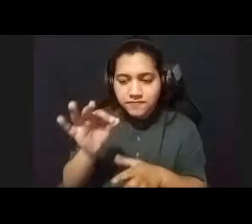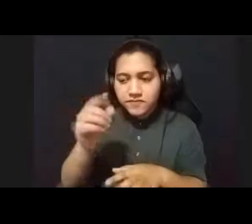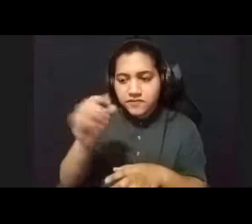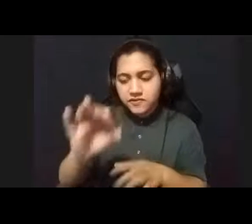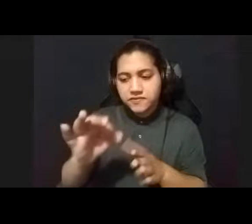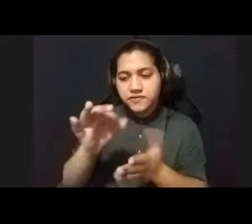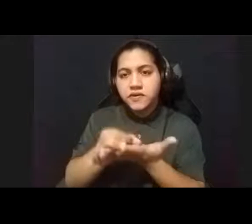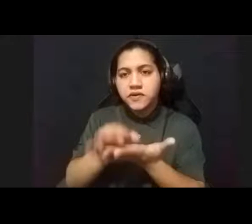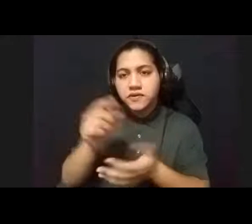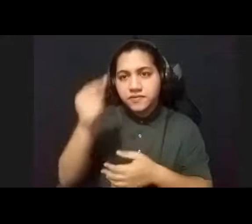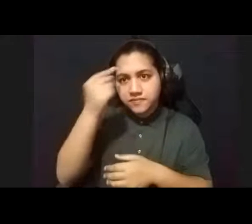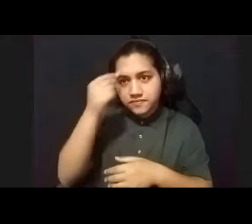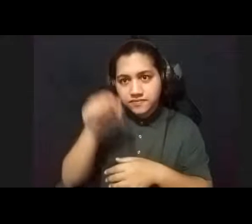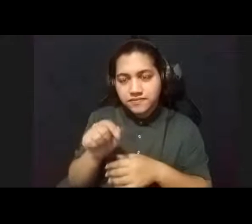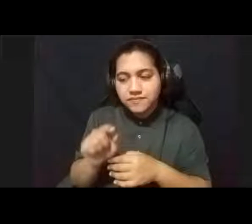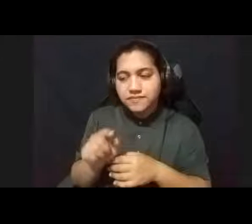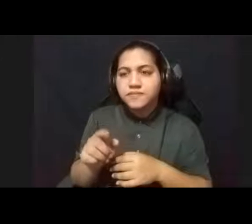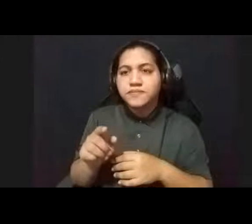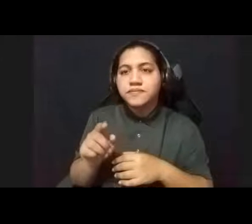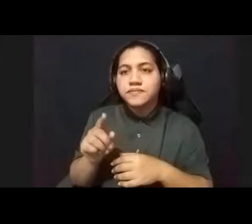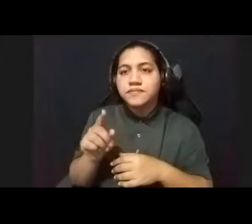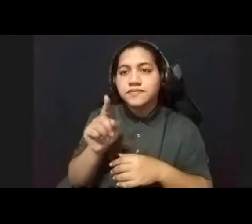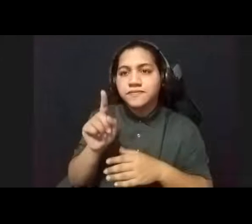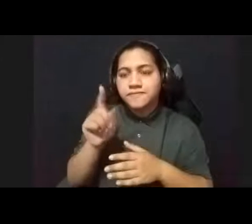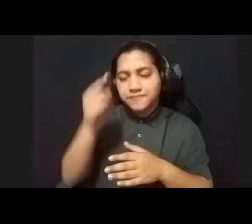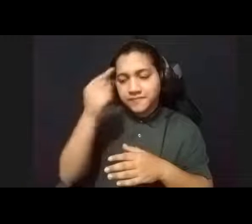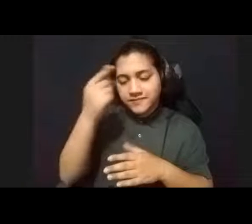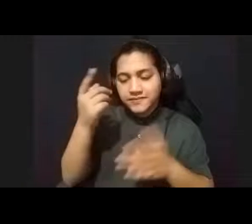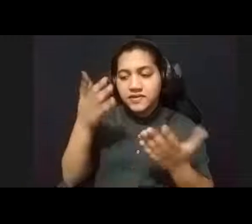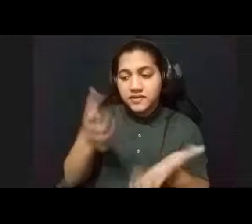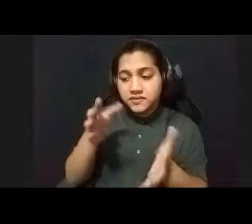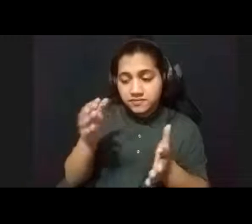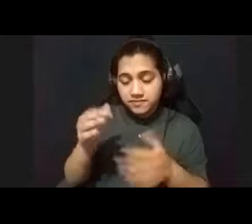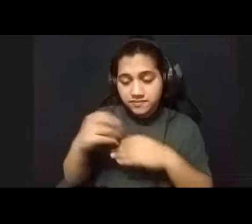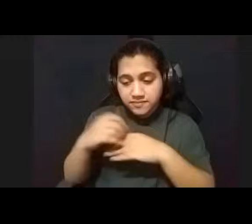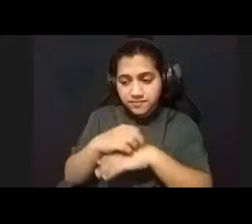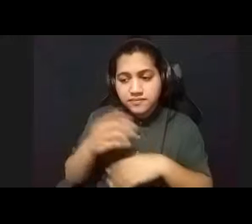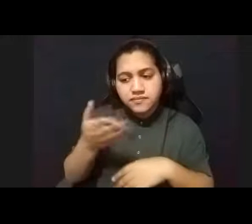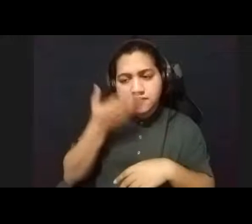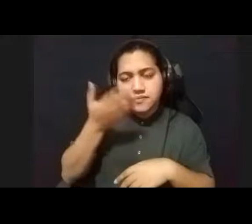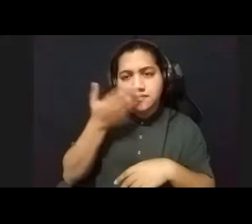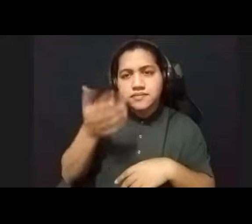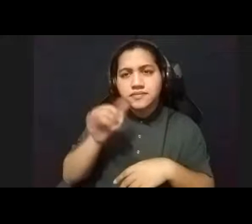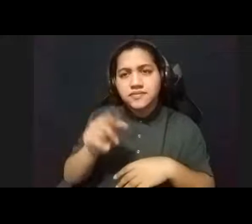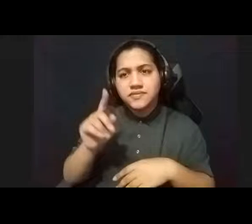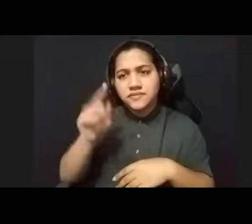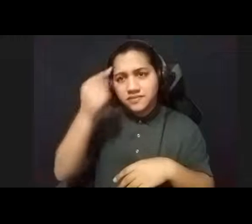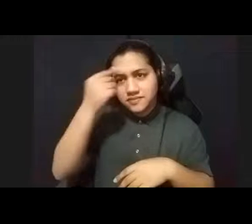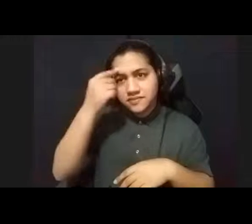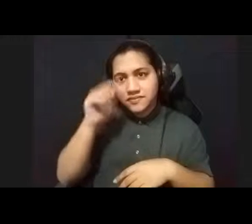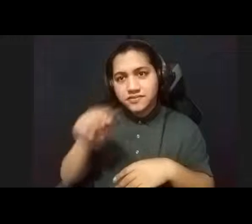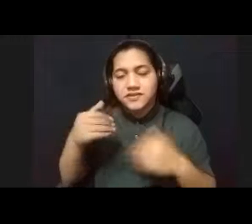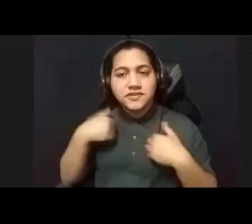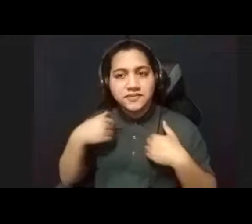duda era un céntimo. Claramente conoció la hormiga por el olfato que aquel céntimo había